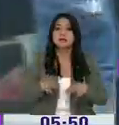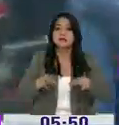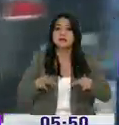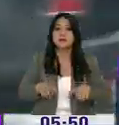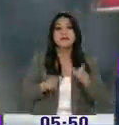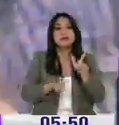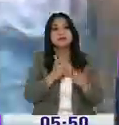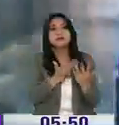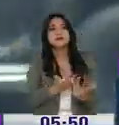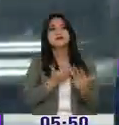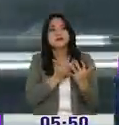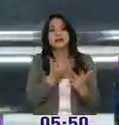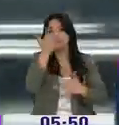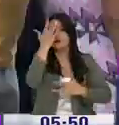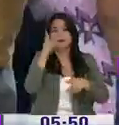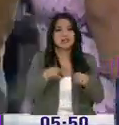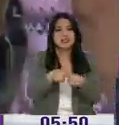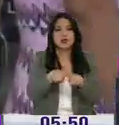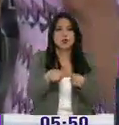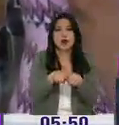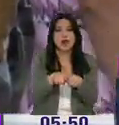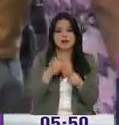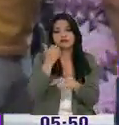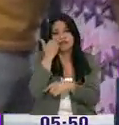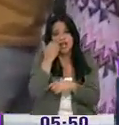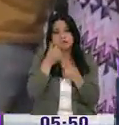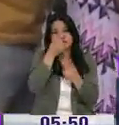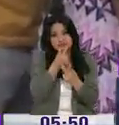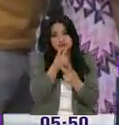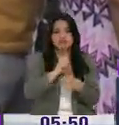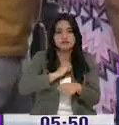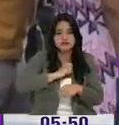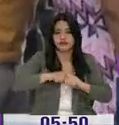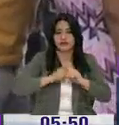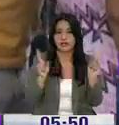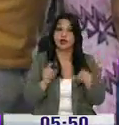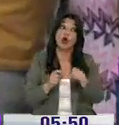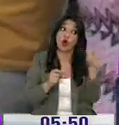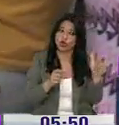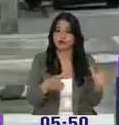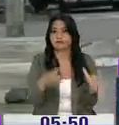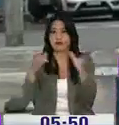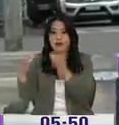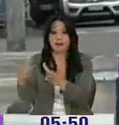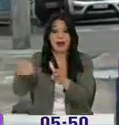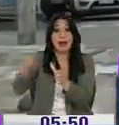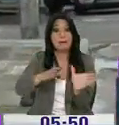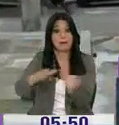síntomas similares a los del coronavirus, lejos del resto de los usuarios.